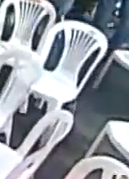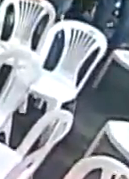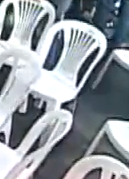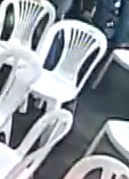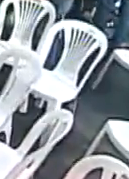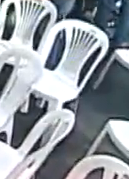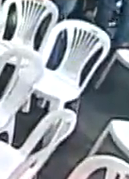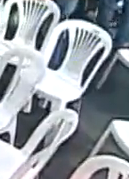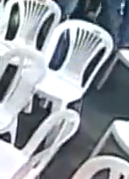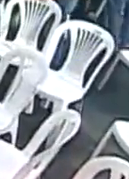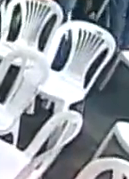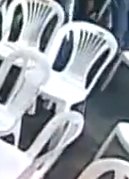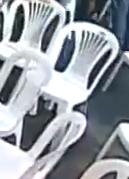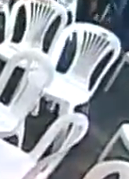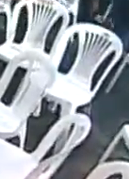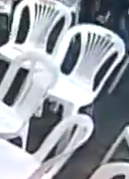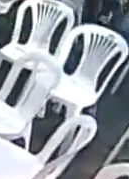baila